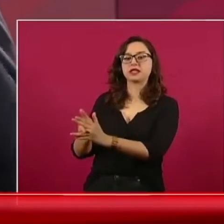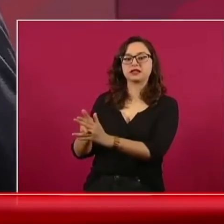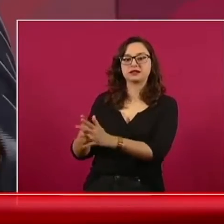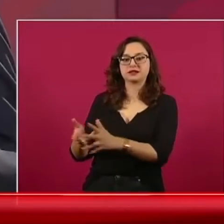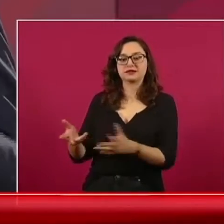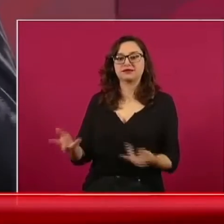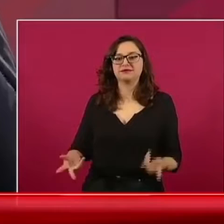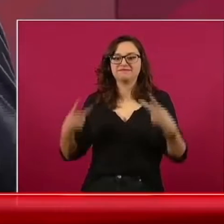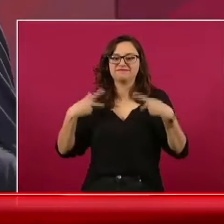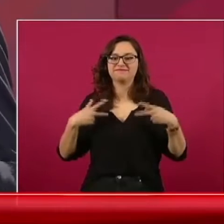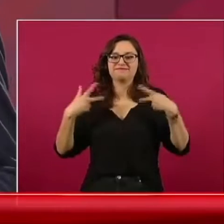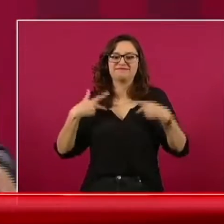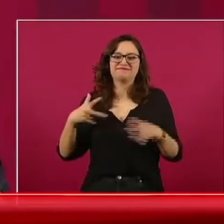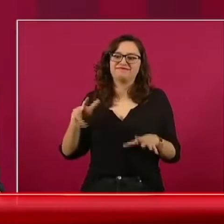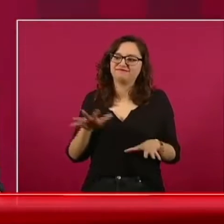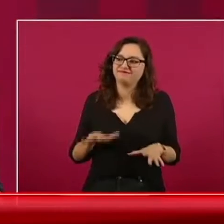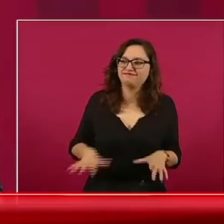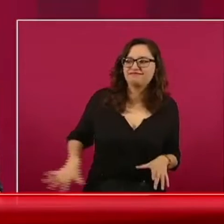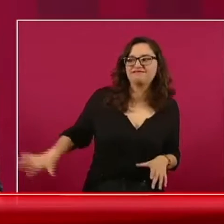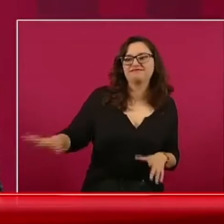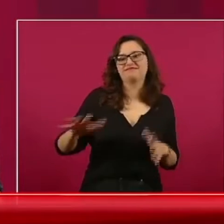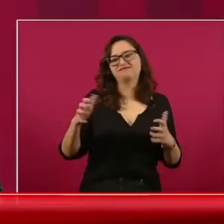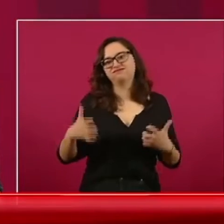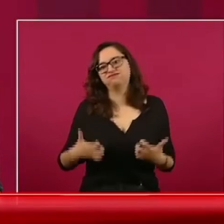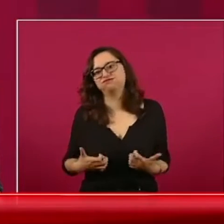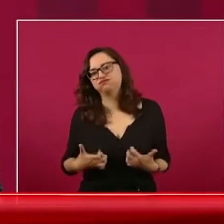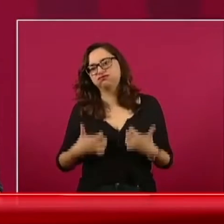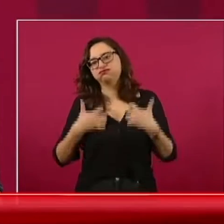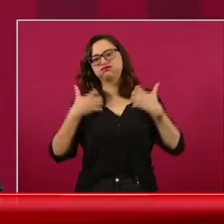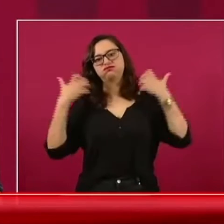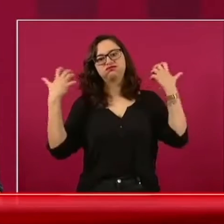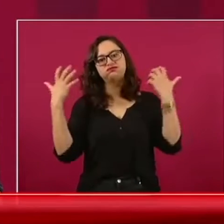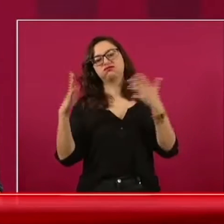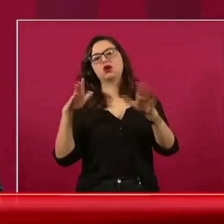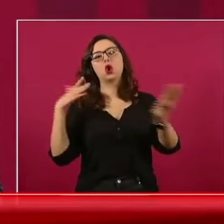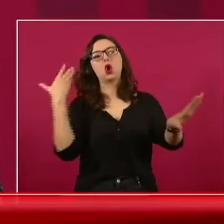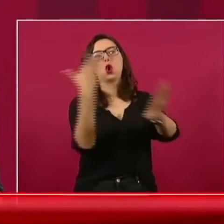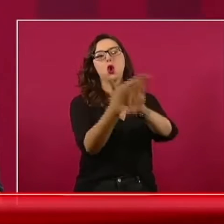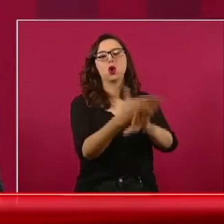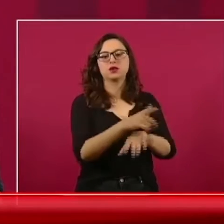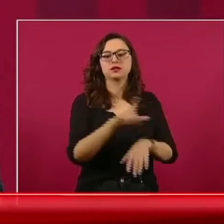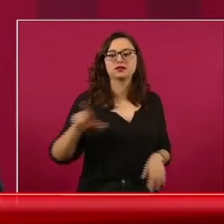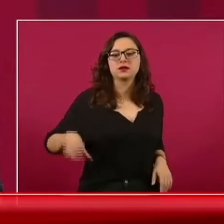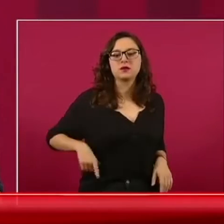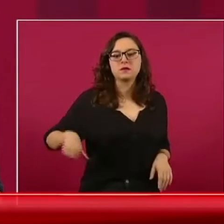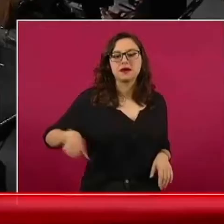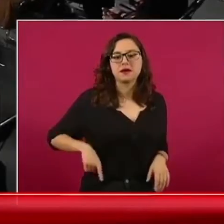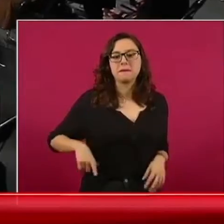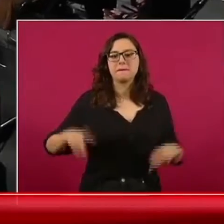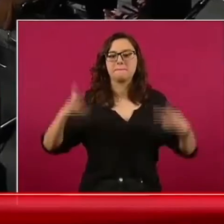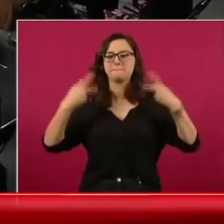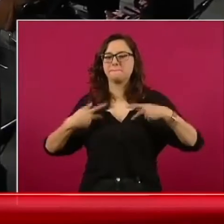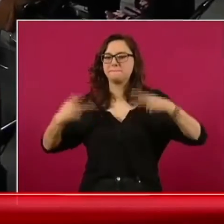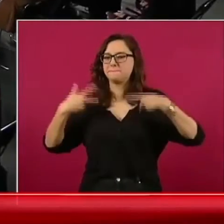levantamiento en colombia del pueblo